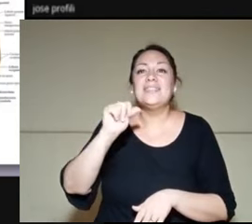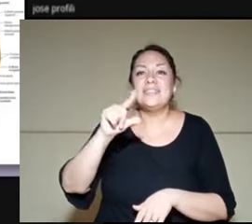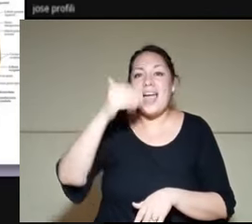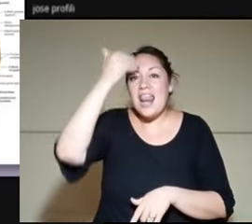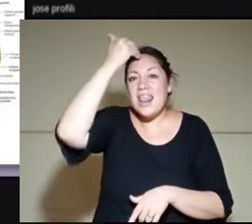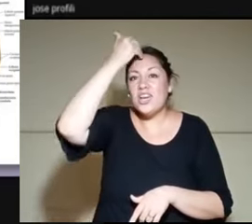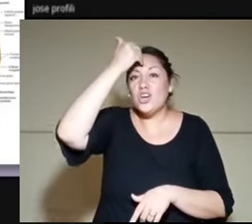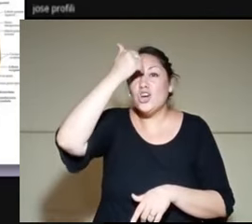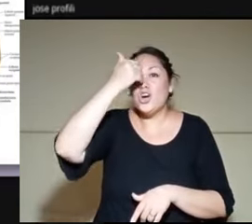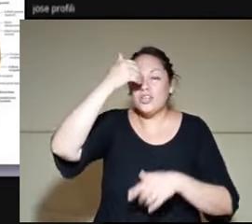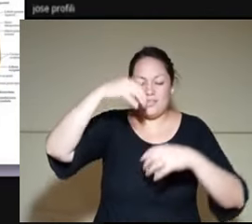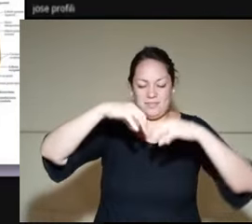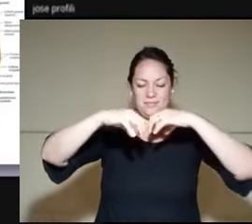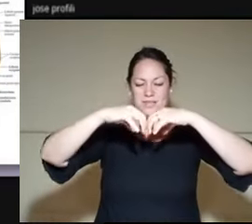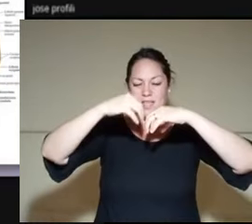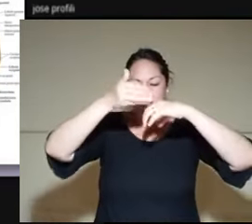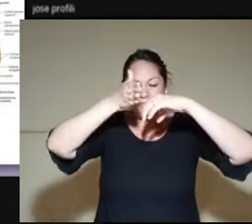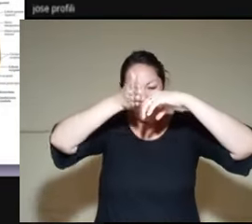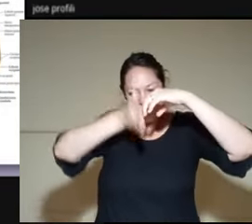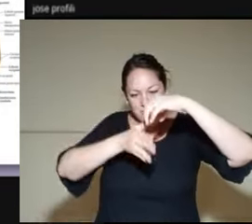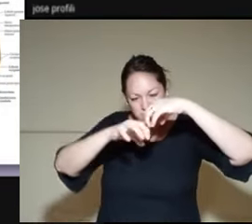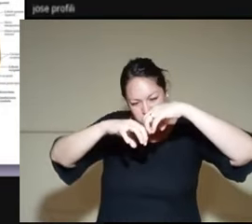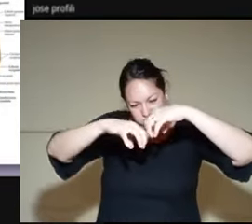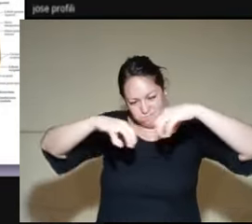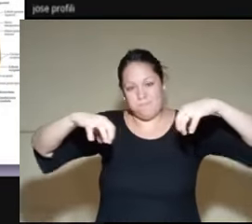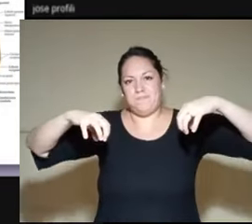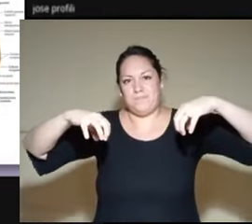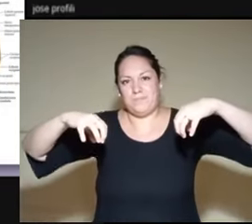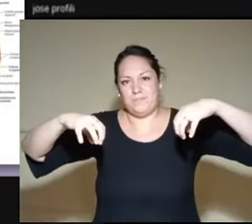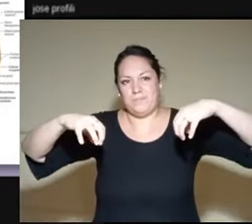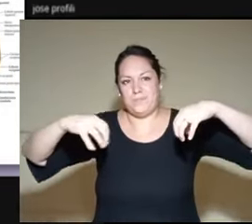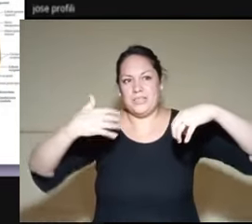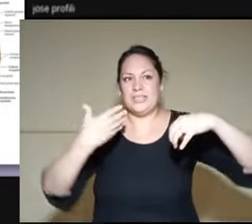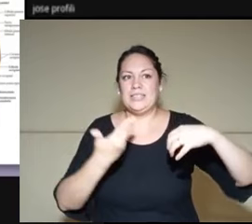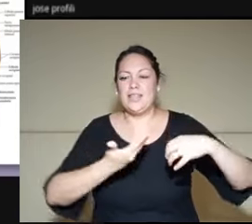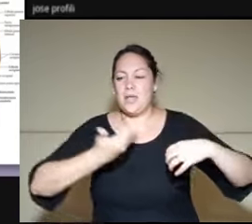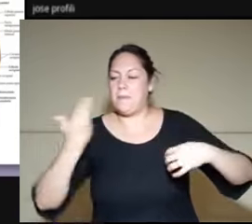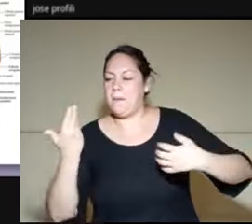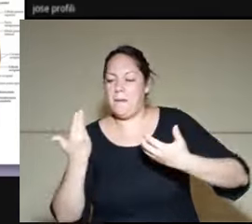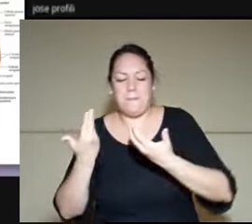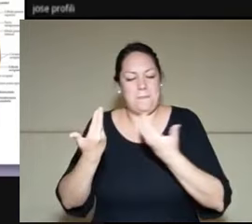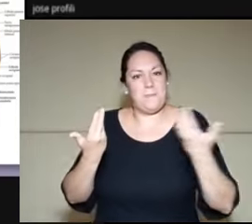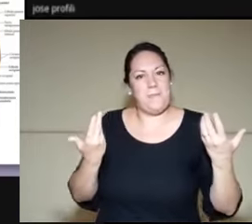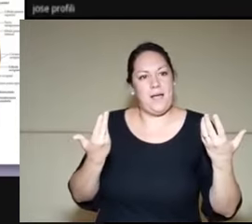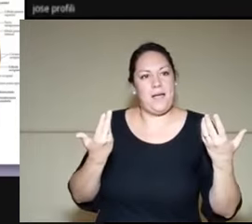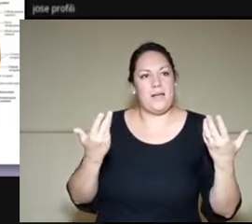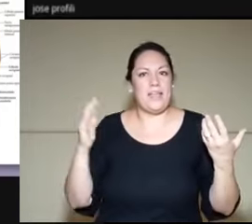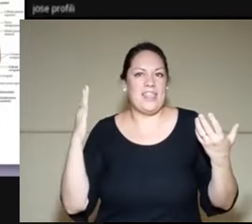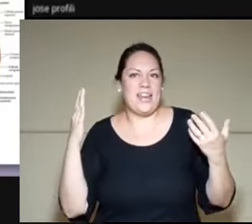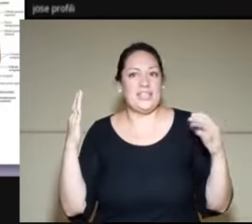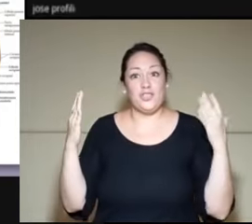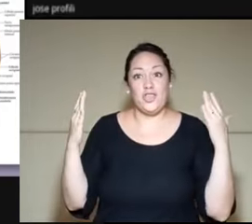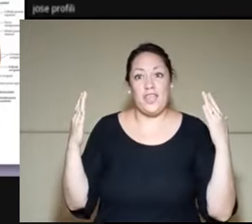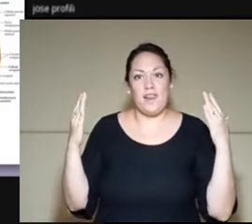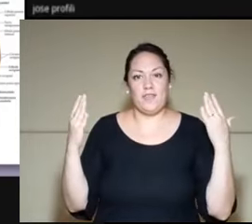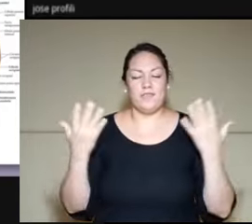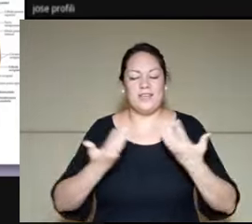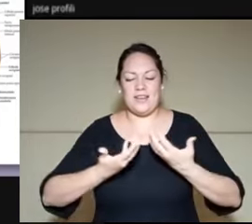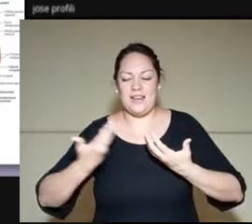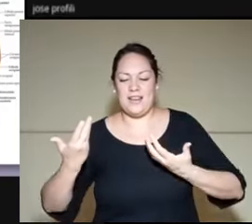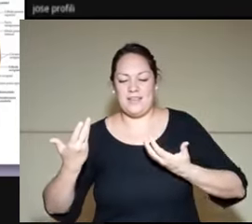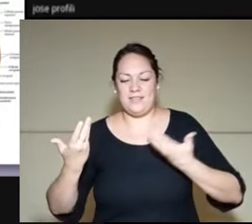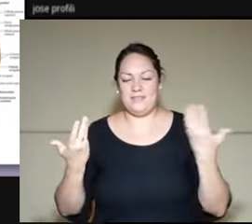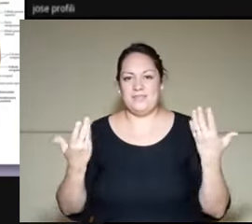sagital. Acuérdense del corte sagital, que me va a dividir en lateral y en medial, o me va a dividir en derecho